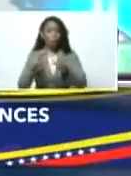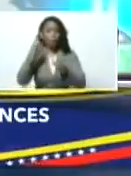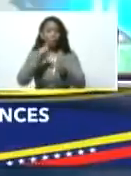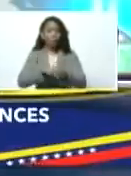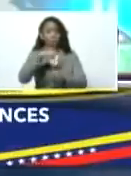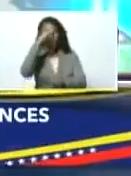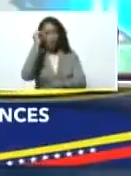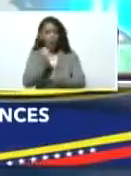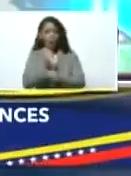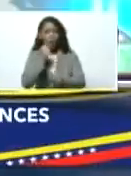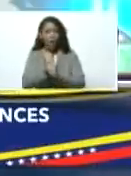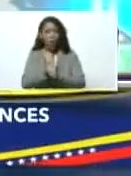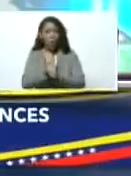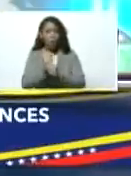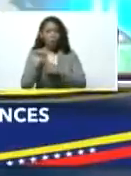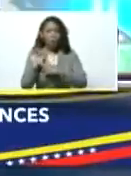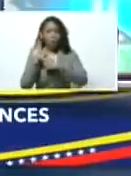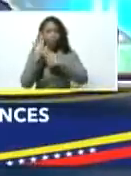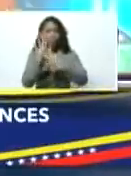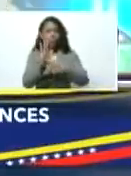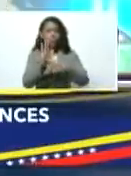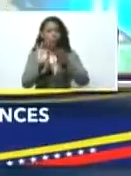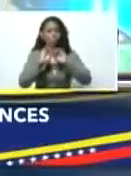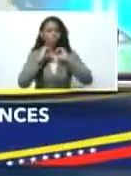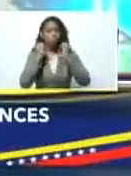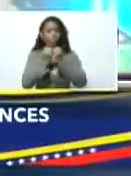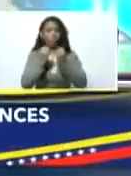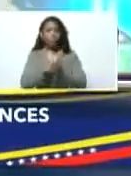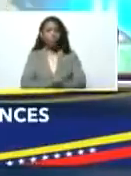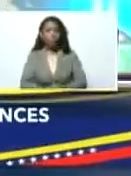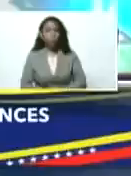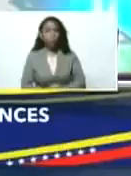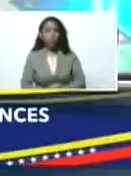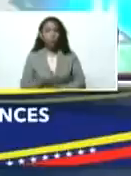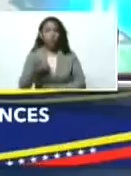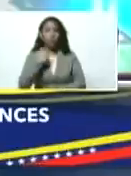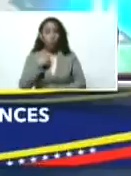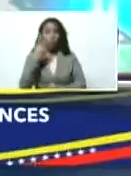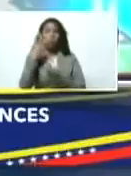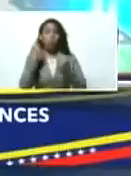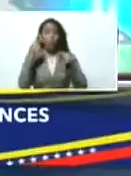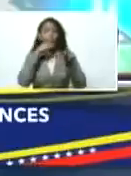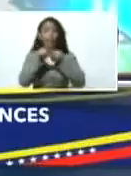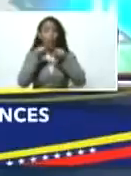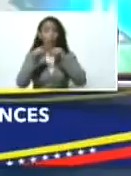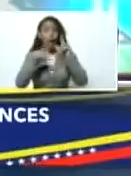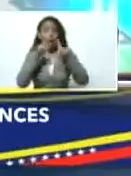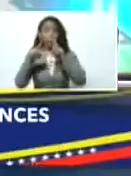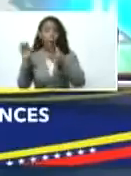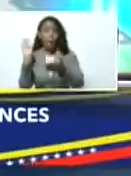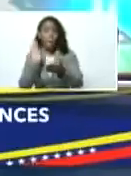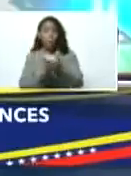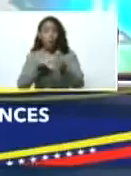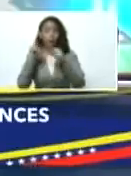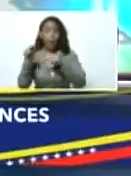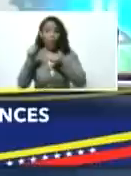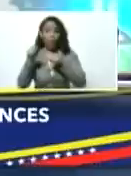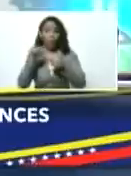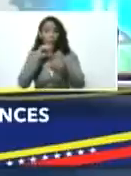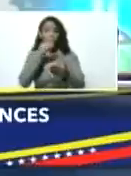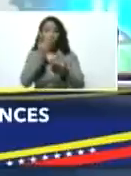trabajo en los referidos organismos. Yo soy muy crítico a veces el lenguaje que ponen en estos